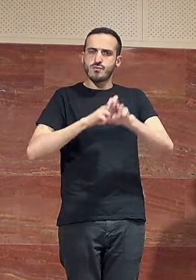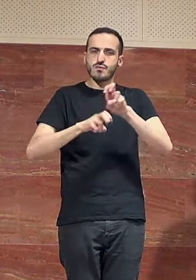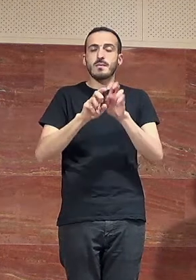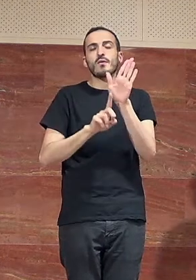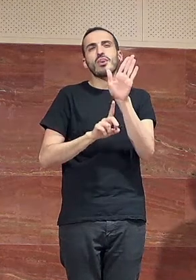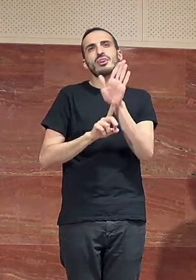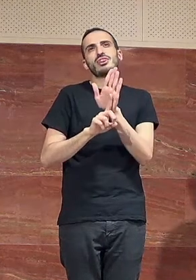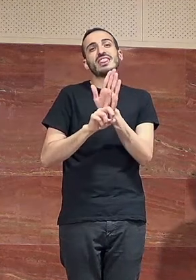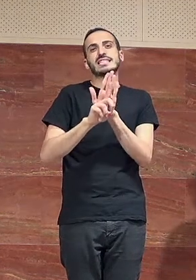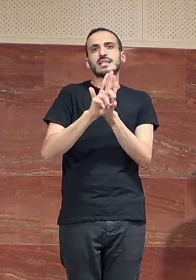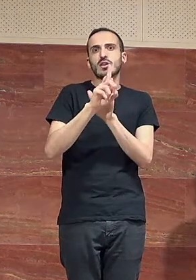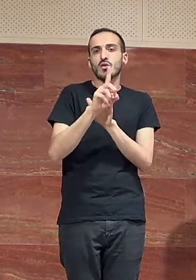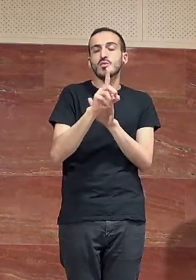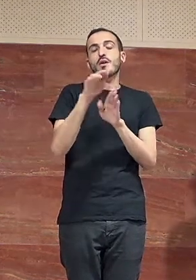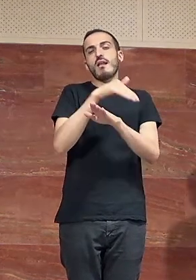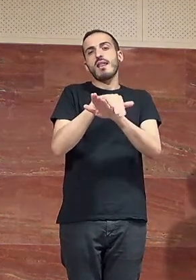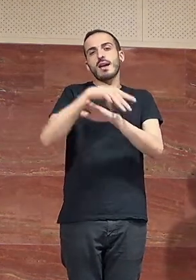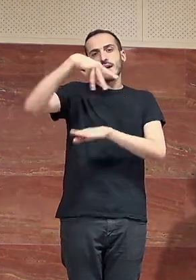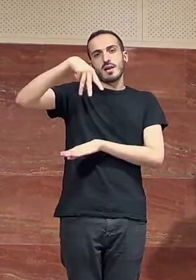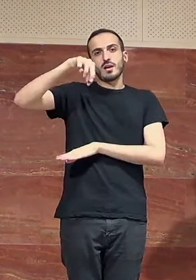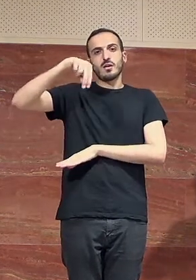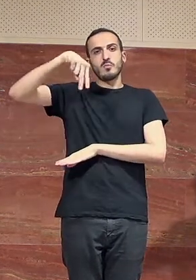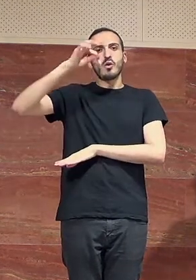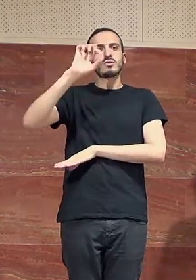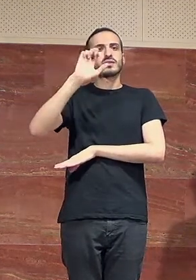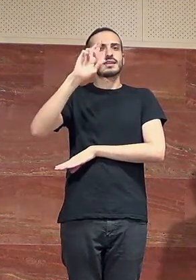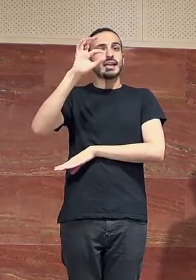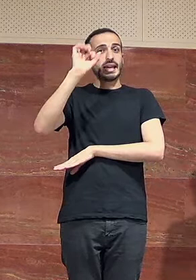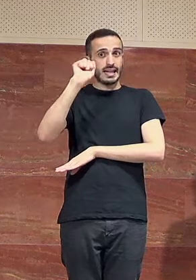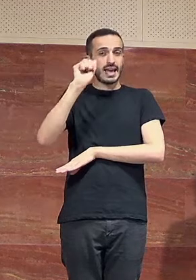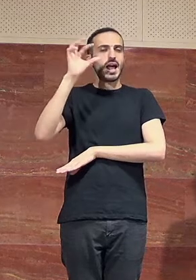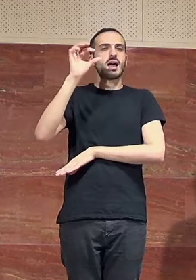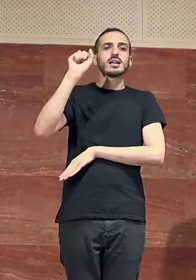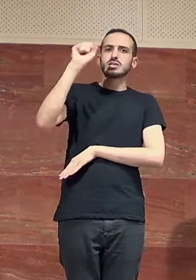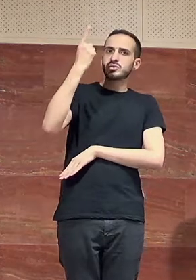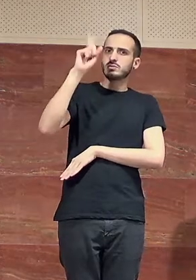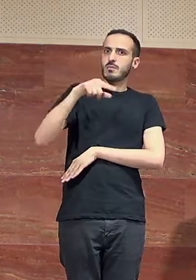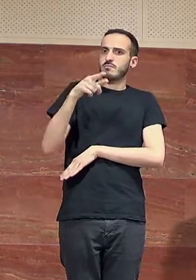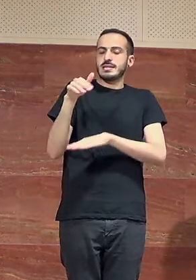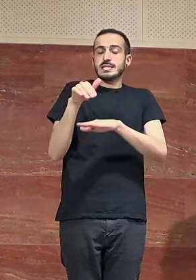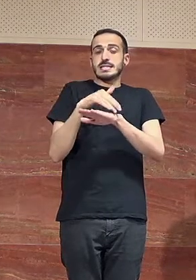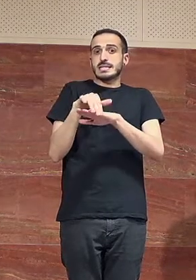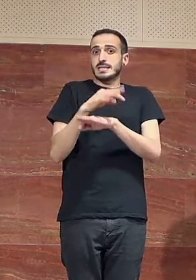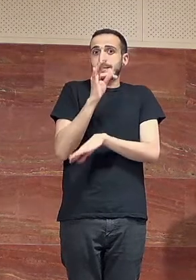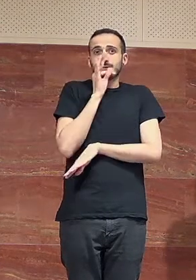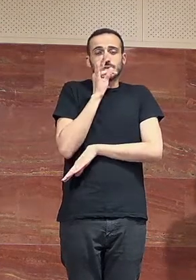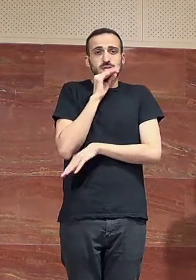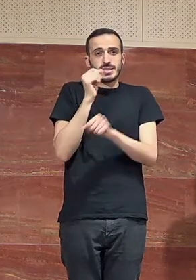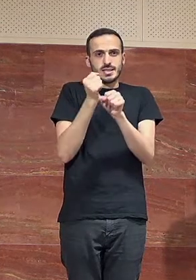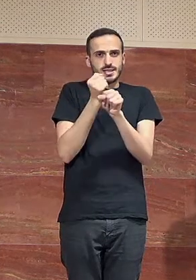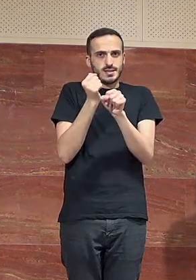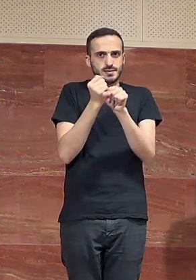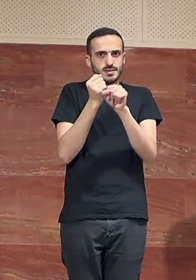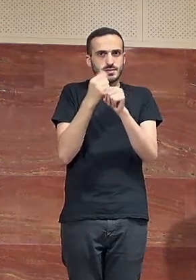a través de la calle Montera, Sol, y esa actuación que está inconclusa y que seguimos volviendo sobre ella y en algún